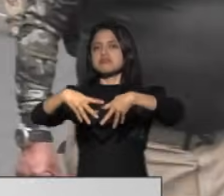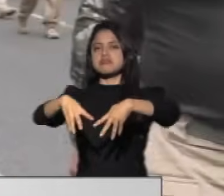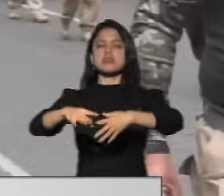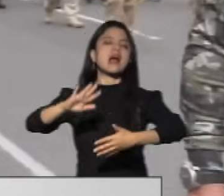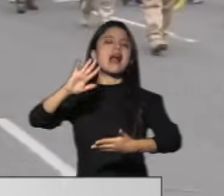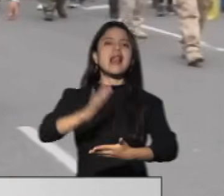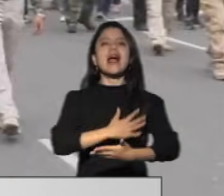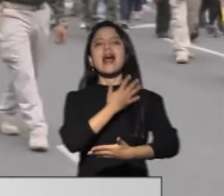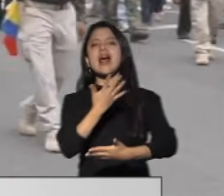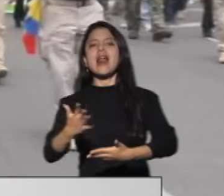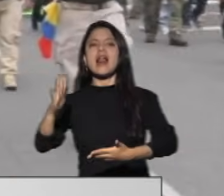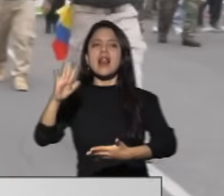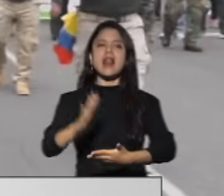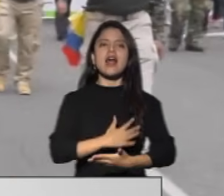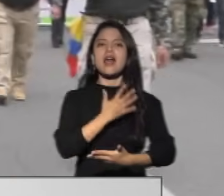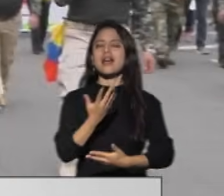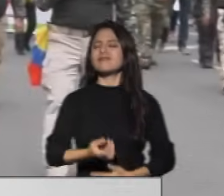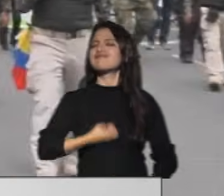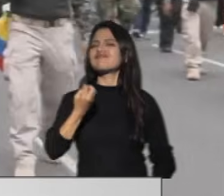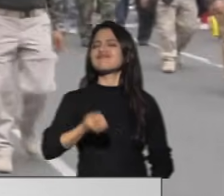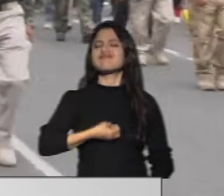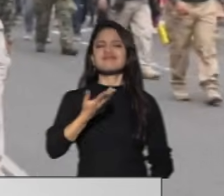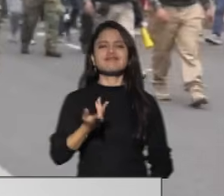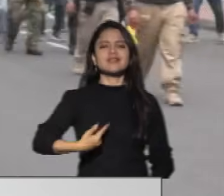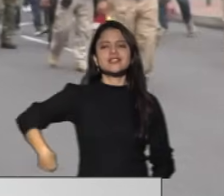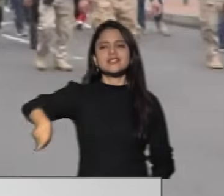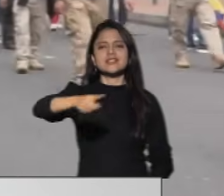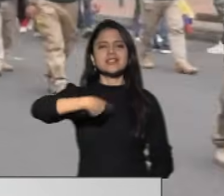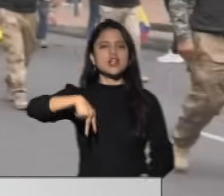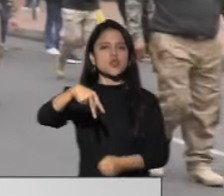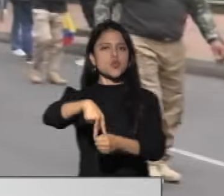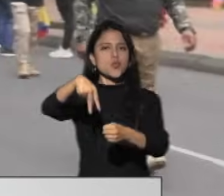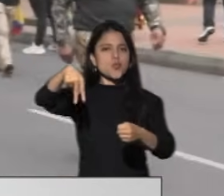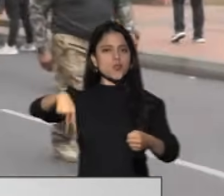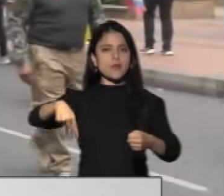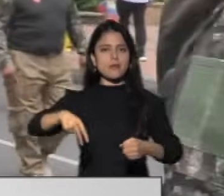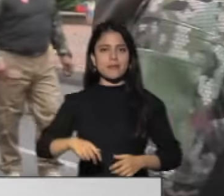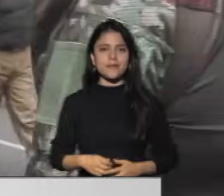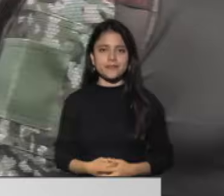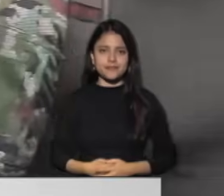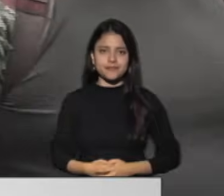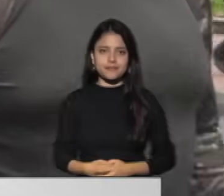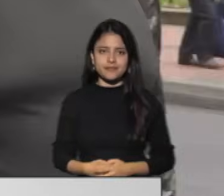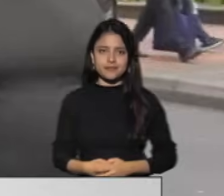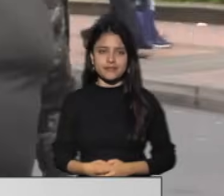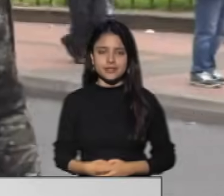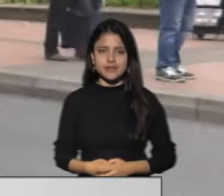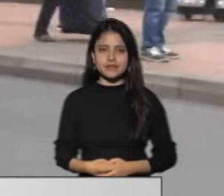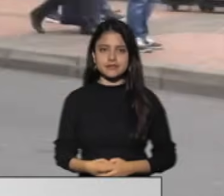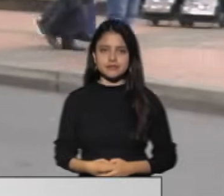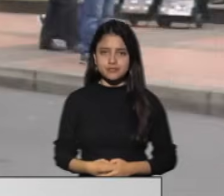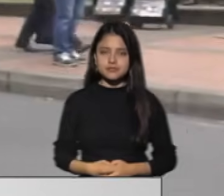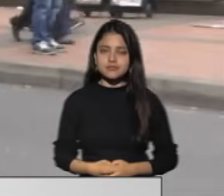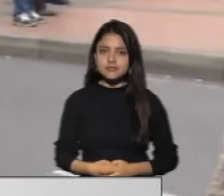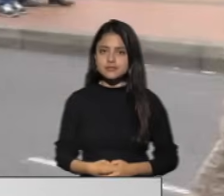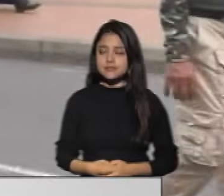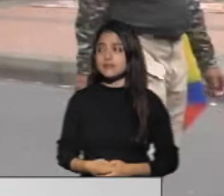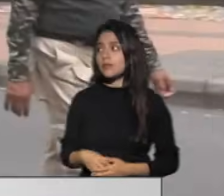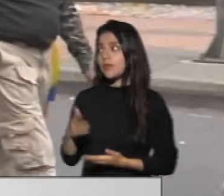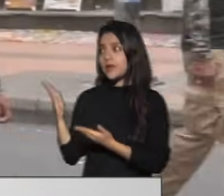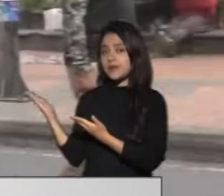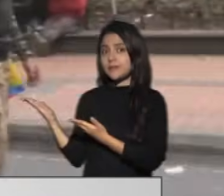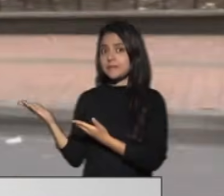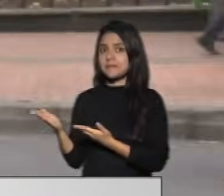hacen abiertamente porque es el sentir del pueblo. Muchísimas gracias, esta es la información. Como les comentaba previamente,